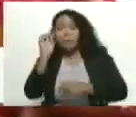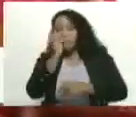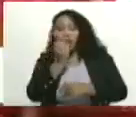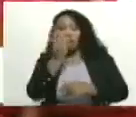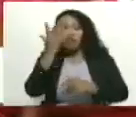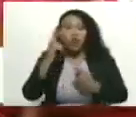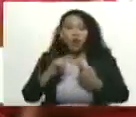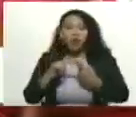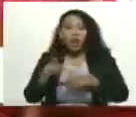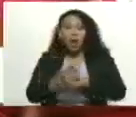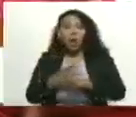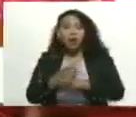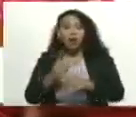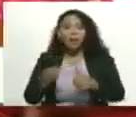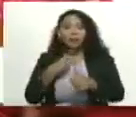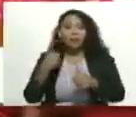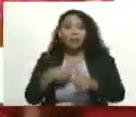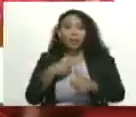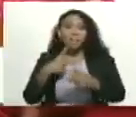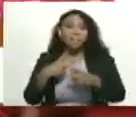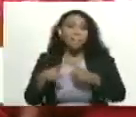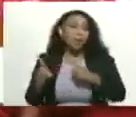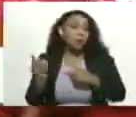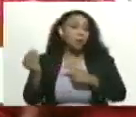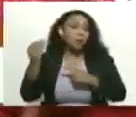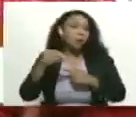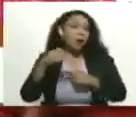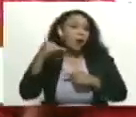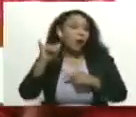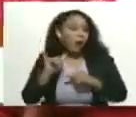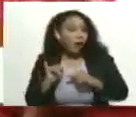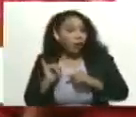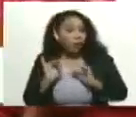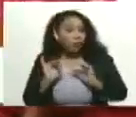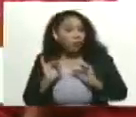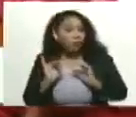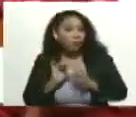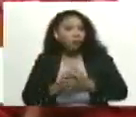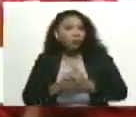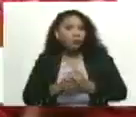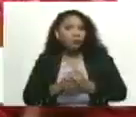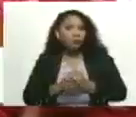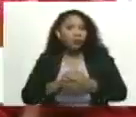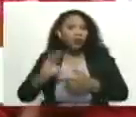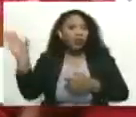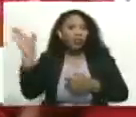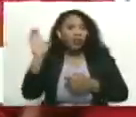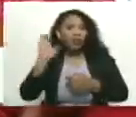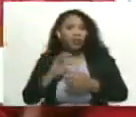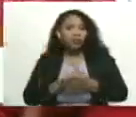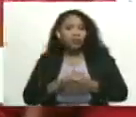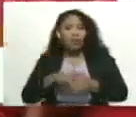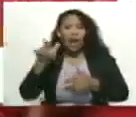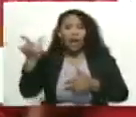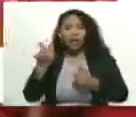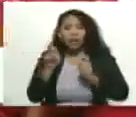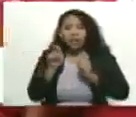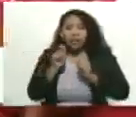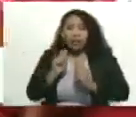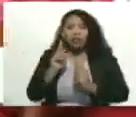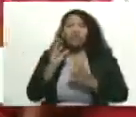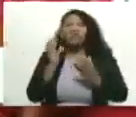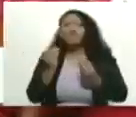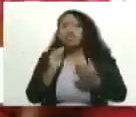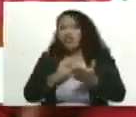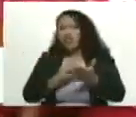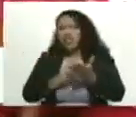gobierno central, pues. Pero además, hermanos y hermanas, en Caracas ellos han intentado muchas veces,